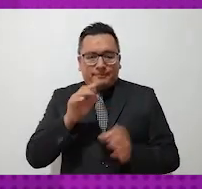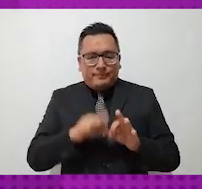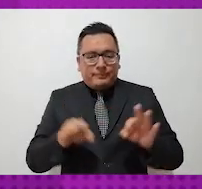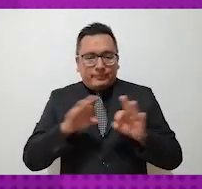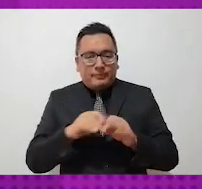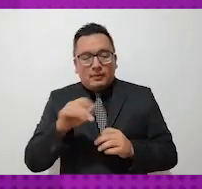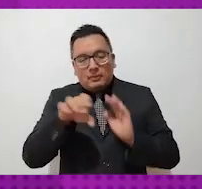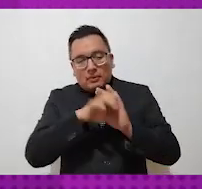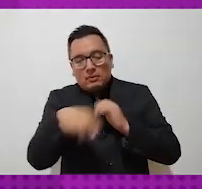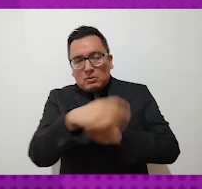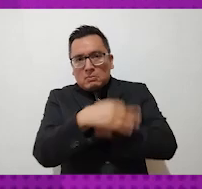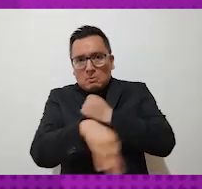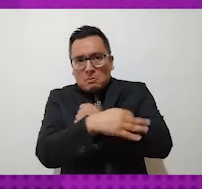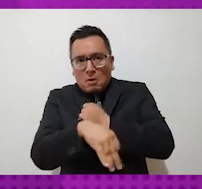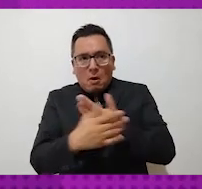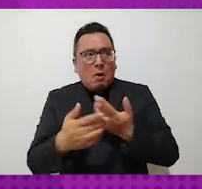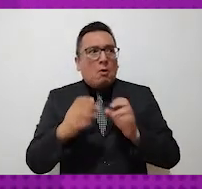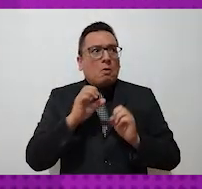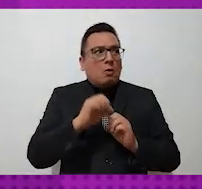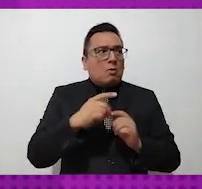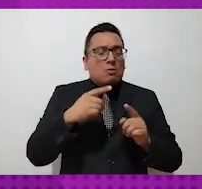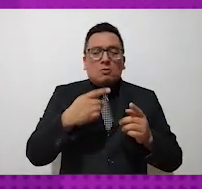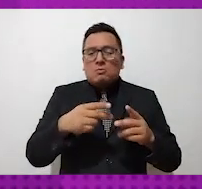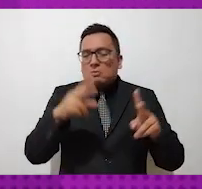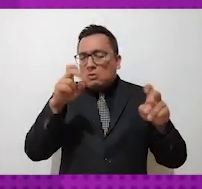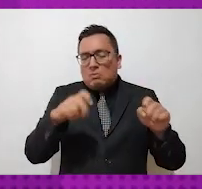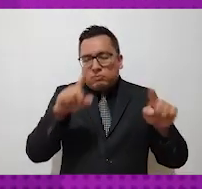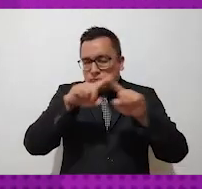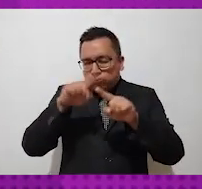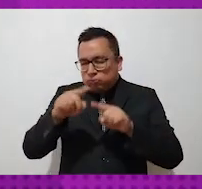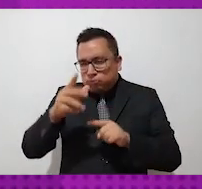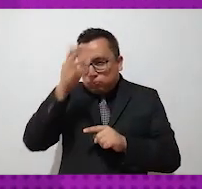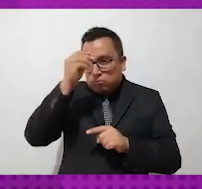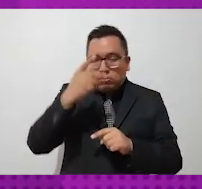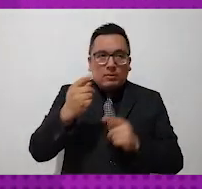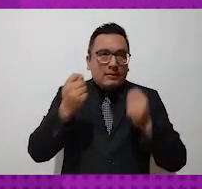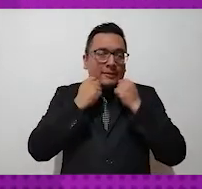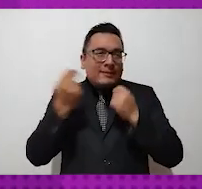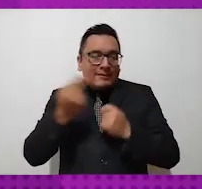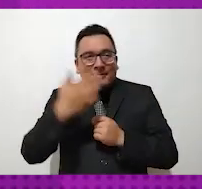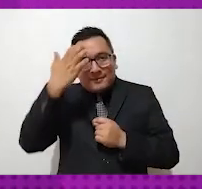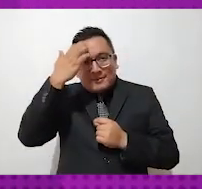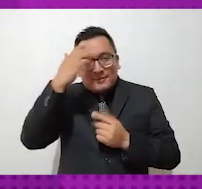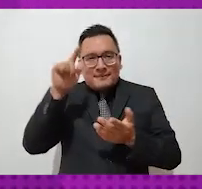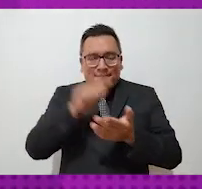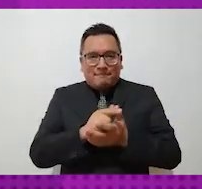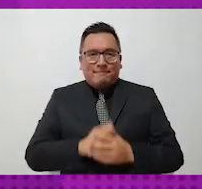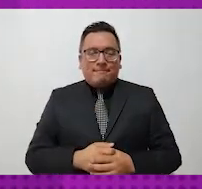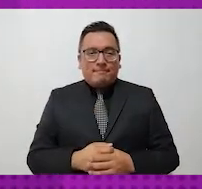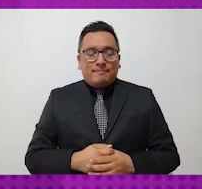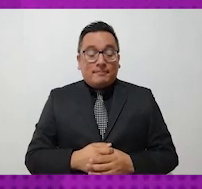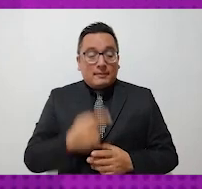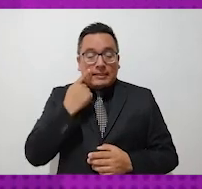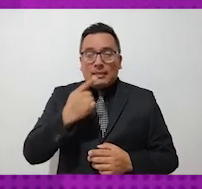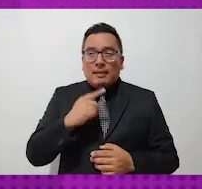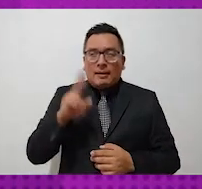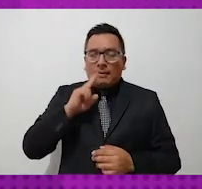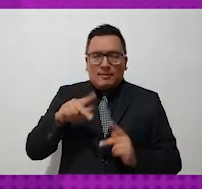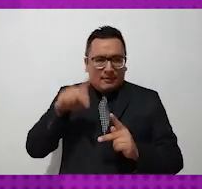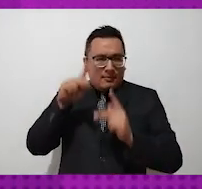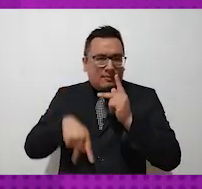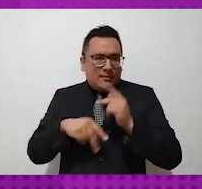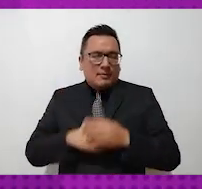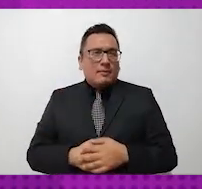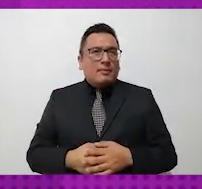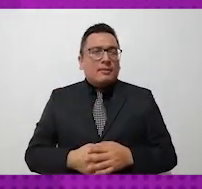sean ingenieros, administradores, mercadólogos, comunicólogos, lo que sea, pues también tienes que conocer un poquito. Contralora, si me lo permite, vamos a ir a una